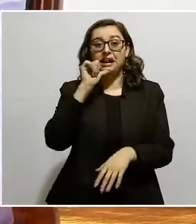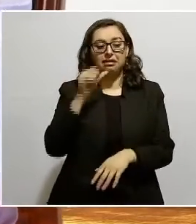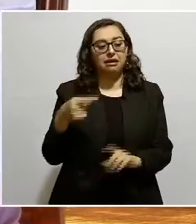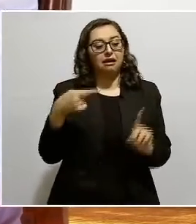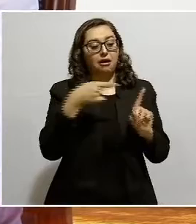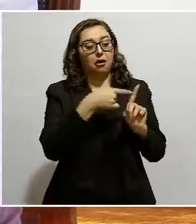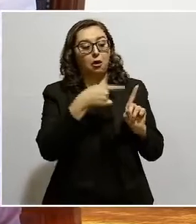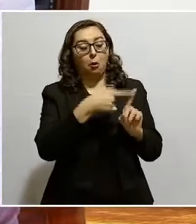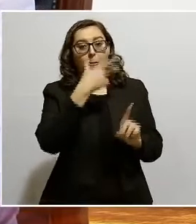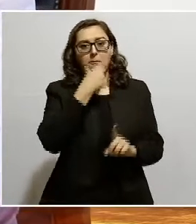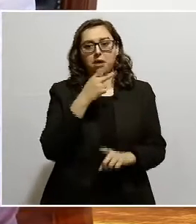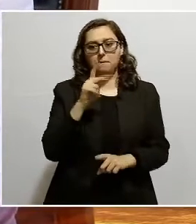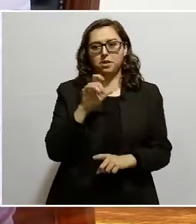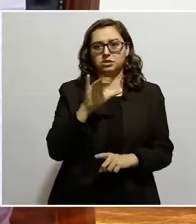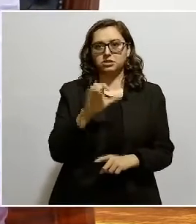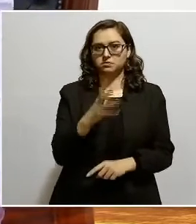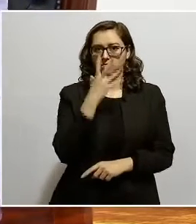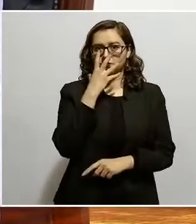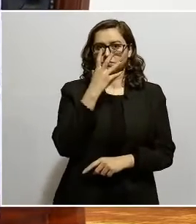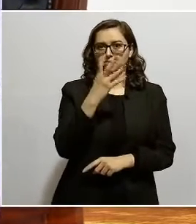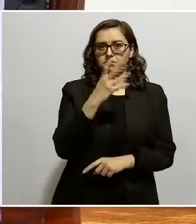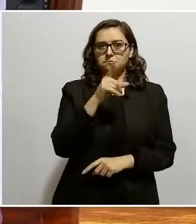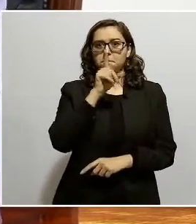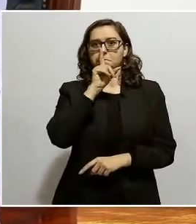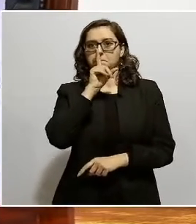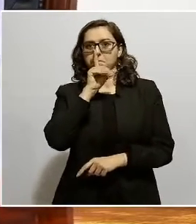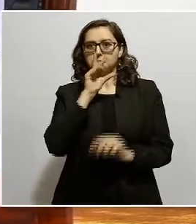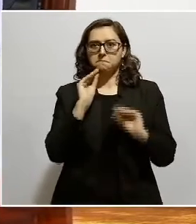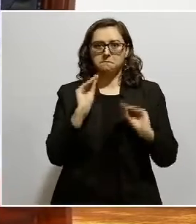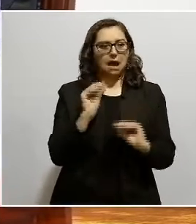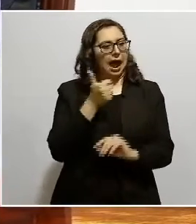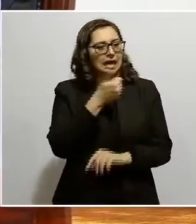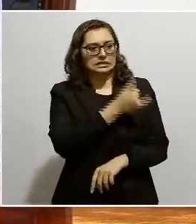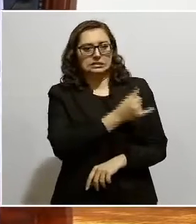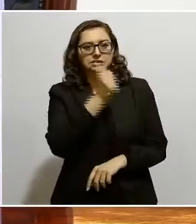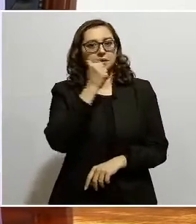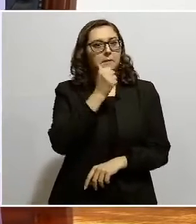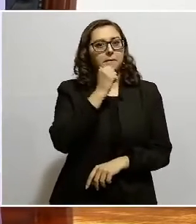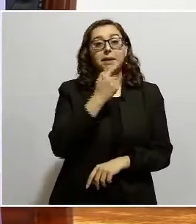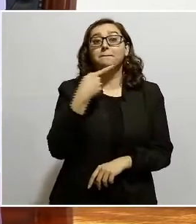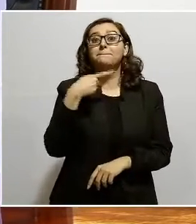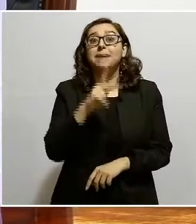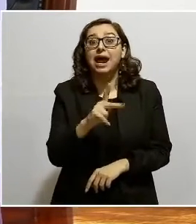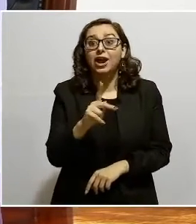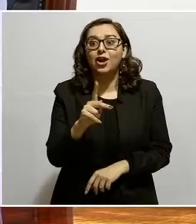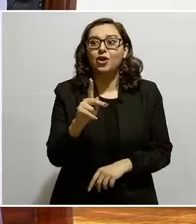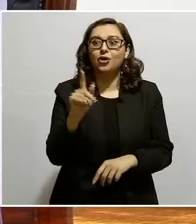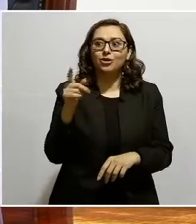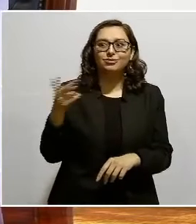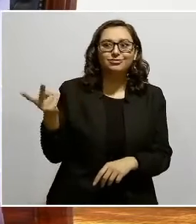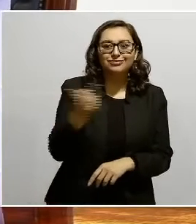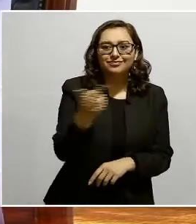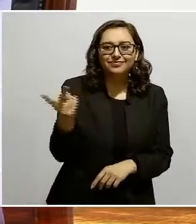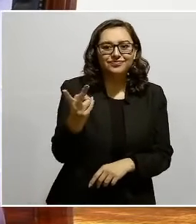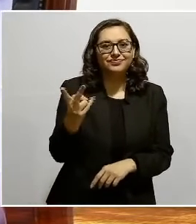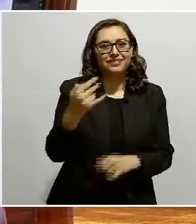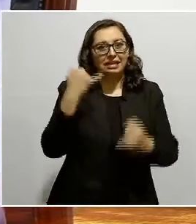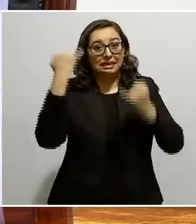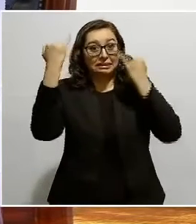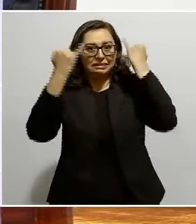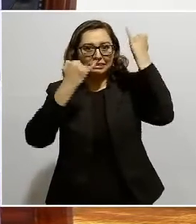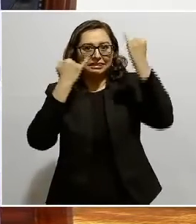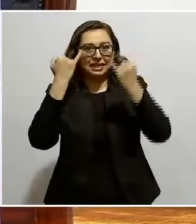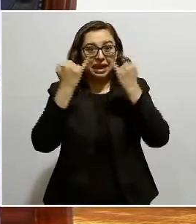maestro Pellicer, y nadie lo ponía de tan buen humor como Julio César, con su ingenio y sus